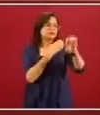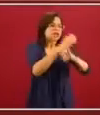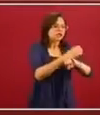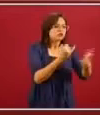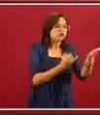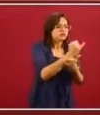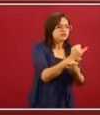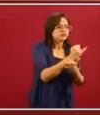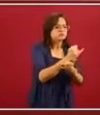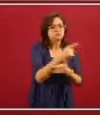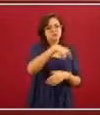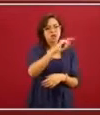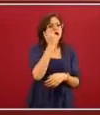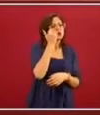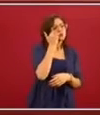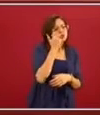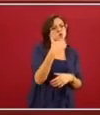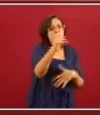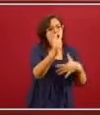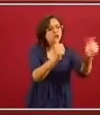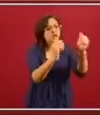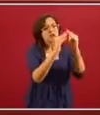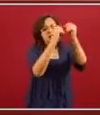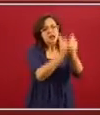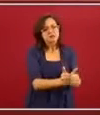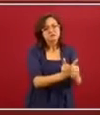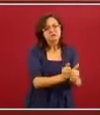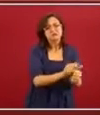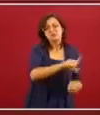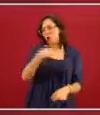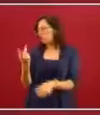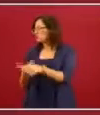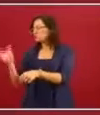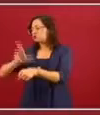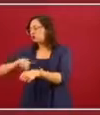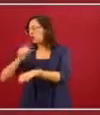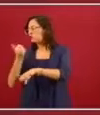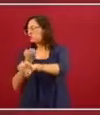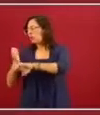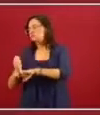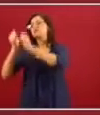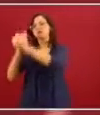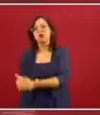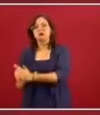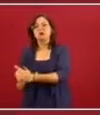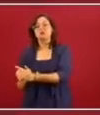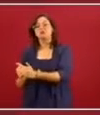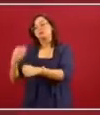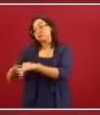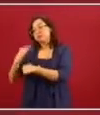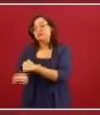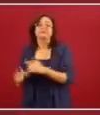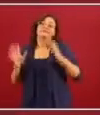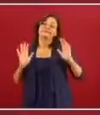opte por que los residentes se vayan a su casa, los internos, o que en el otro se les reclute tempranamente. Cada